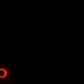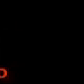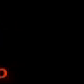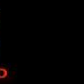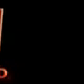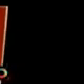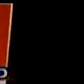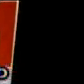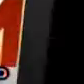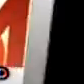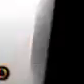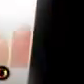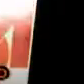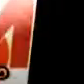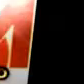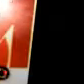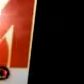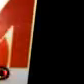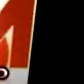noticias.